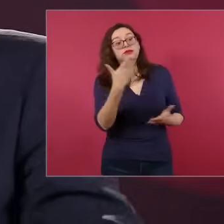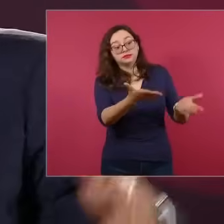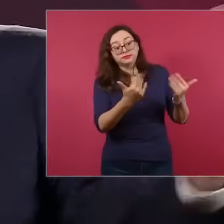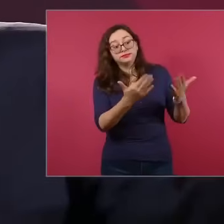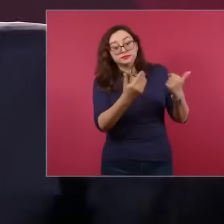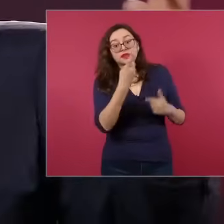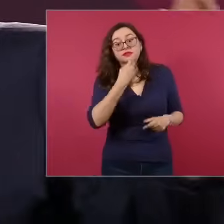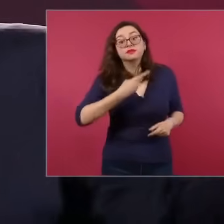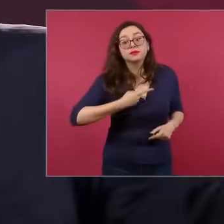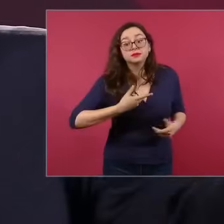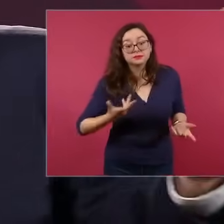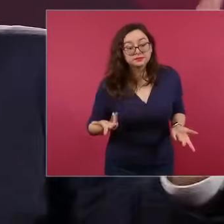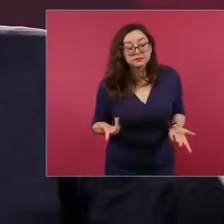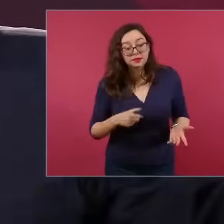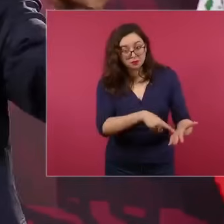Los